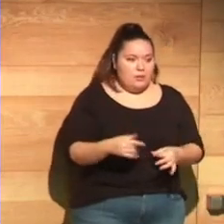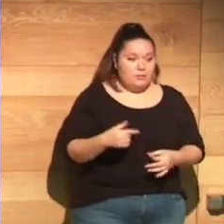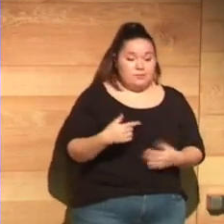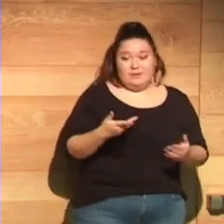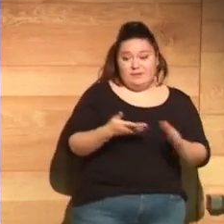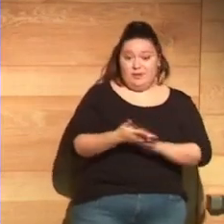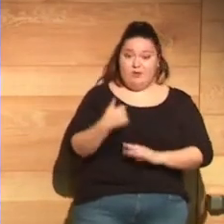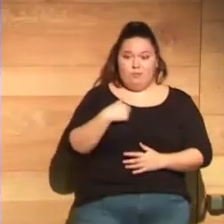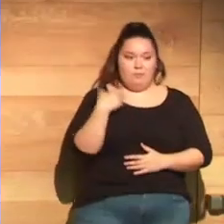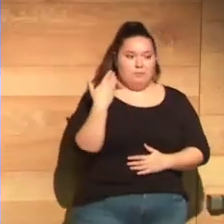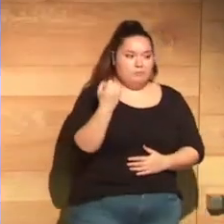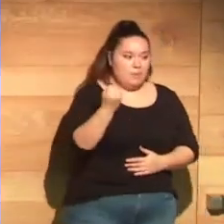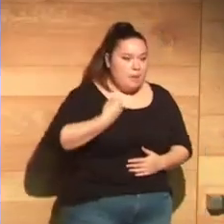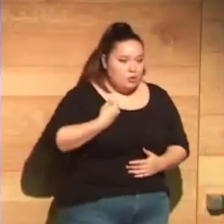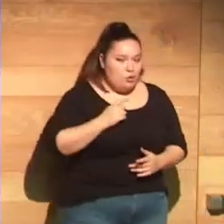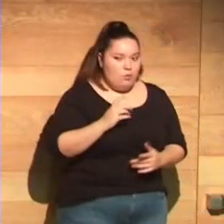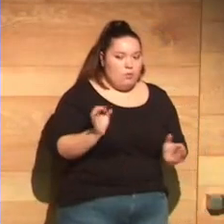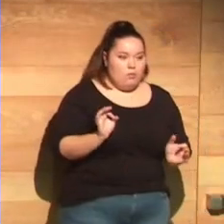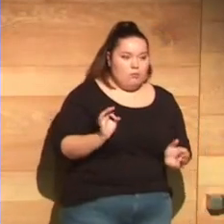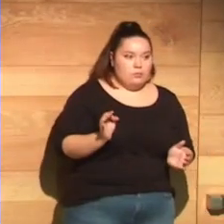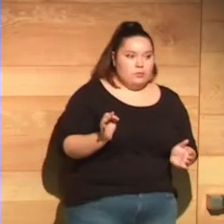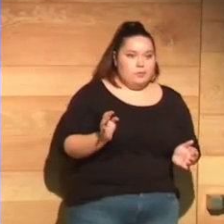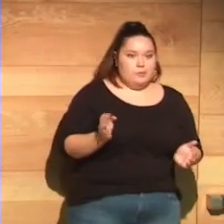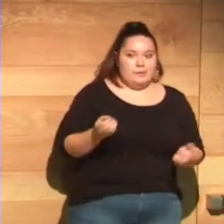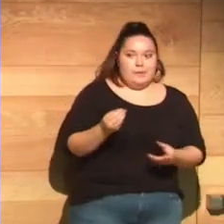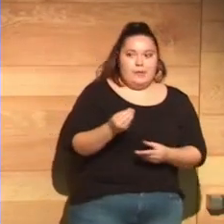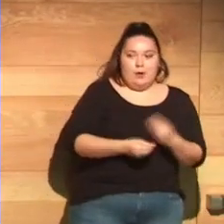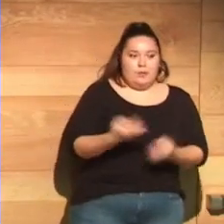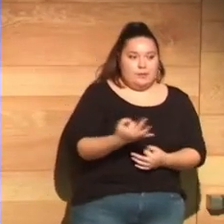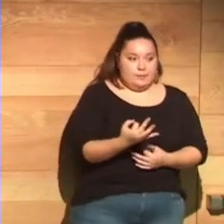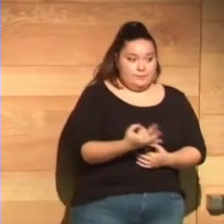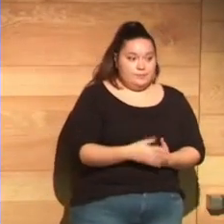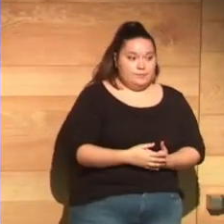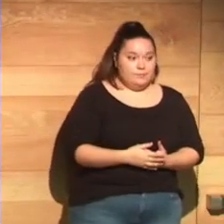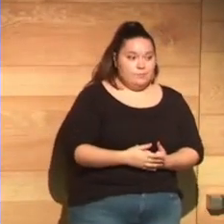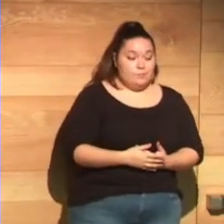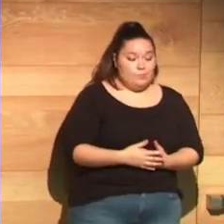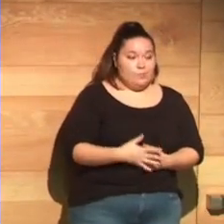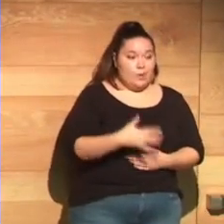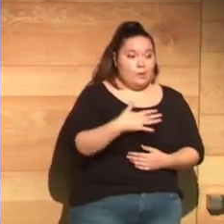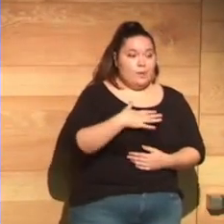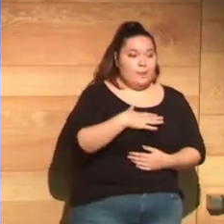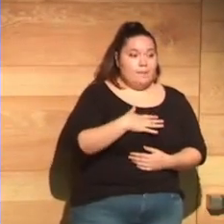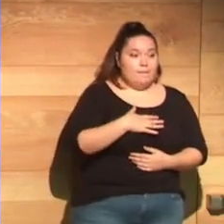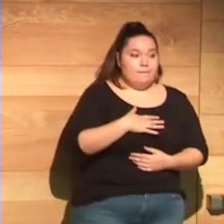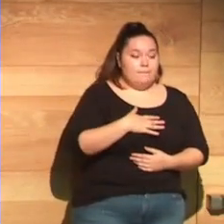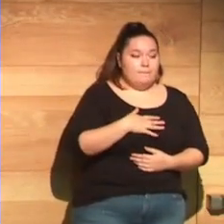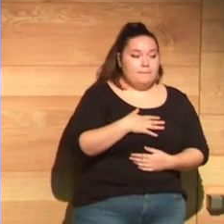decir, que lo cuentas como uno de sus pensamientos más. Porque ¿qué hago? O sea, claro. Quiero decir... Me mato. No,